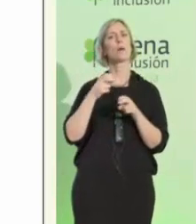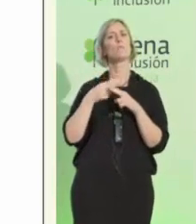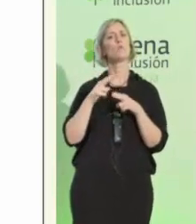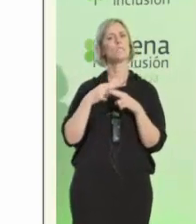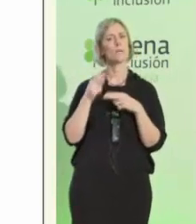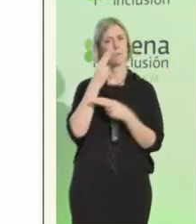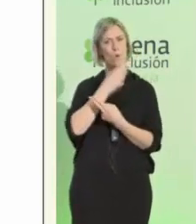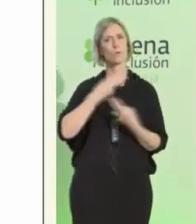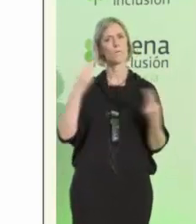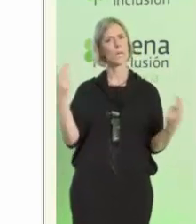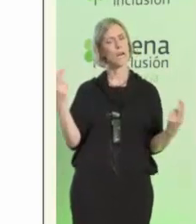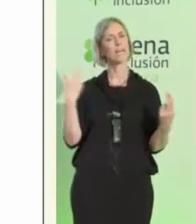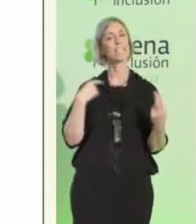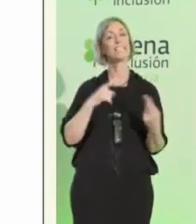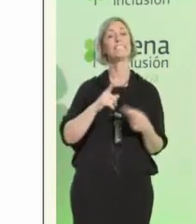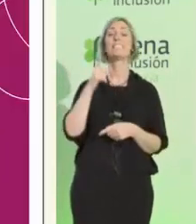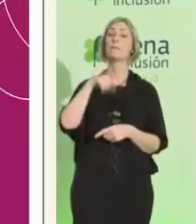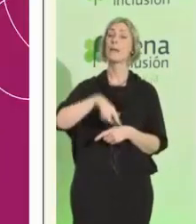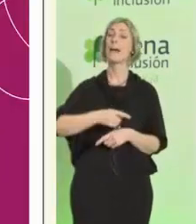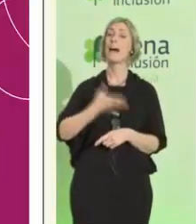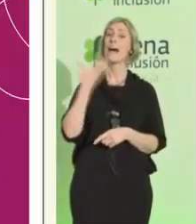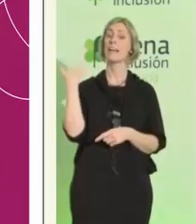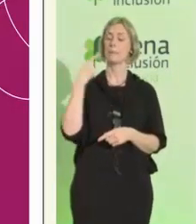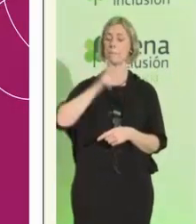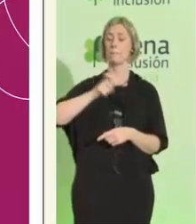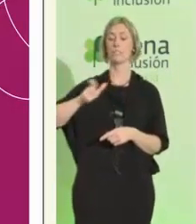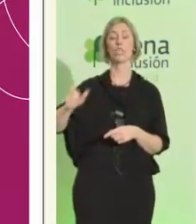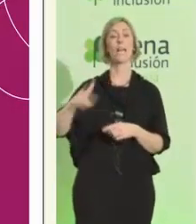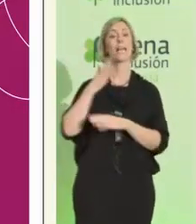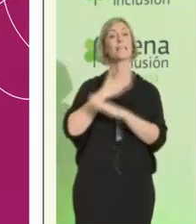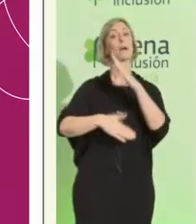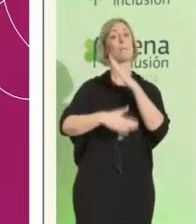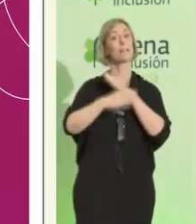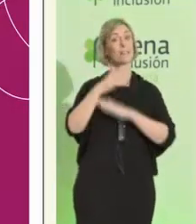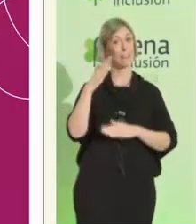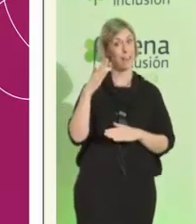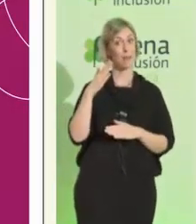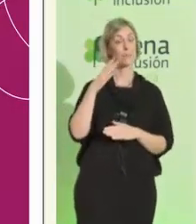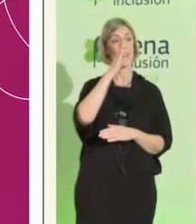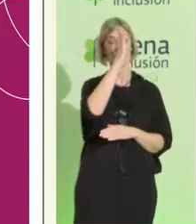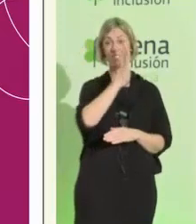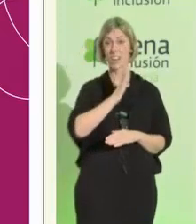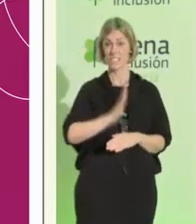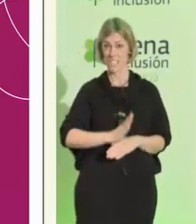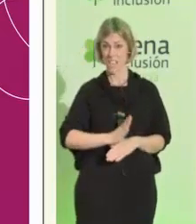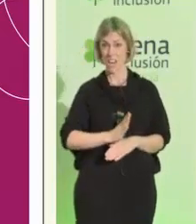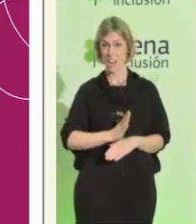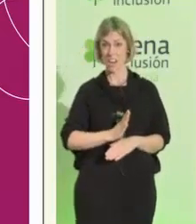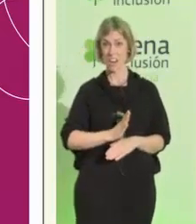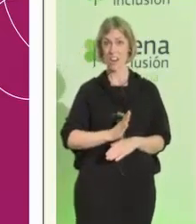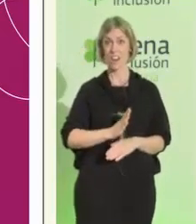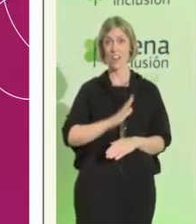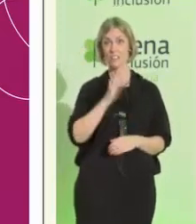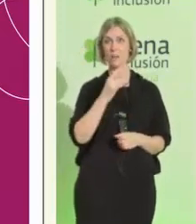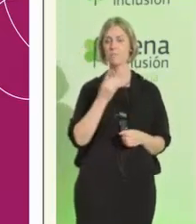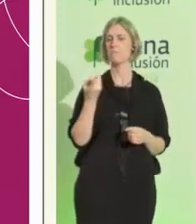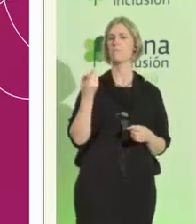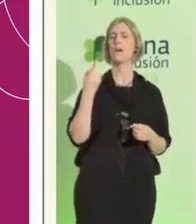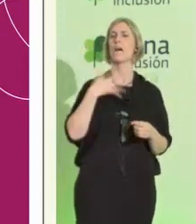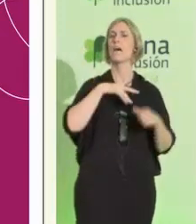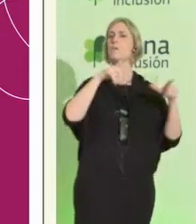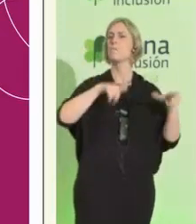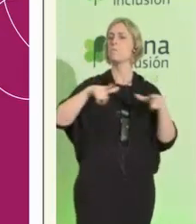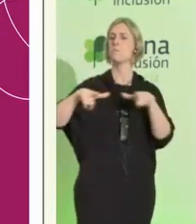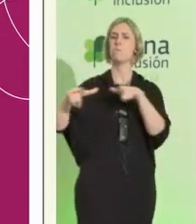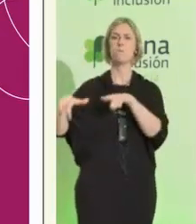Y antes las personas con deficiencia, con discapacidad en Brasil no se implicaban a estos entornos, pero ya